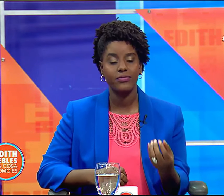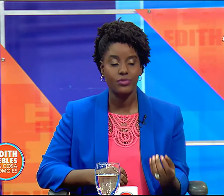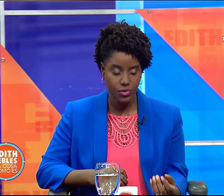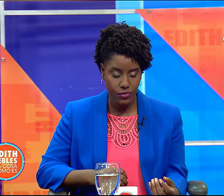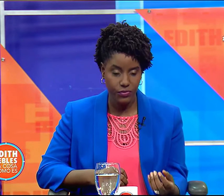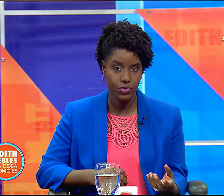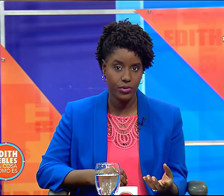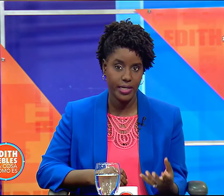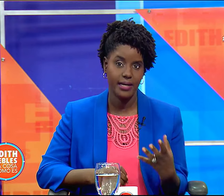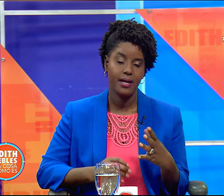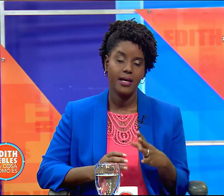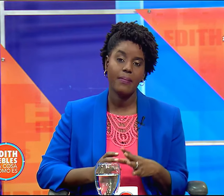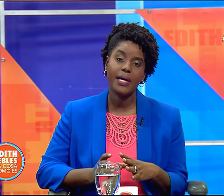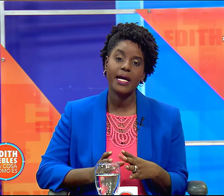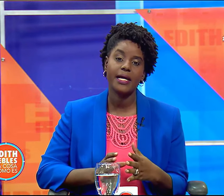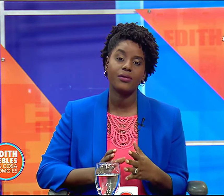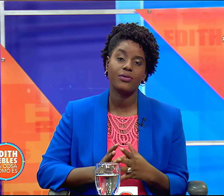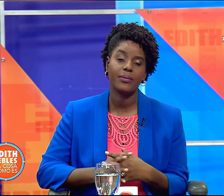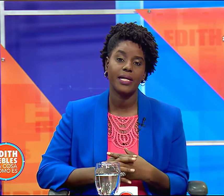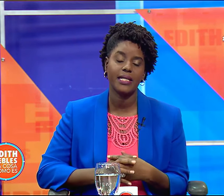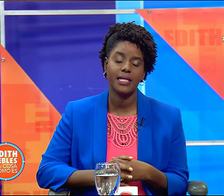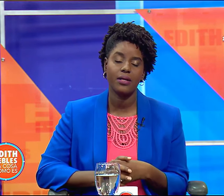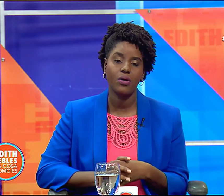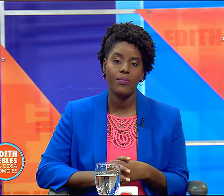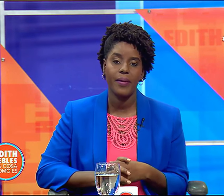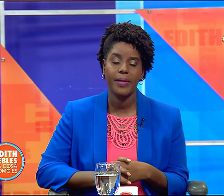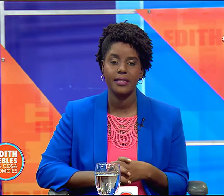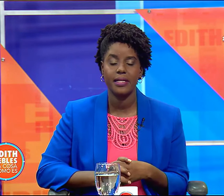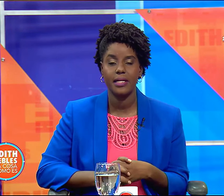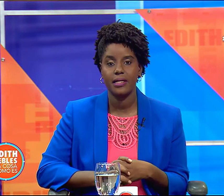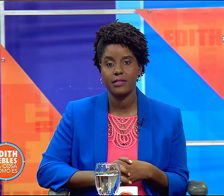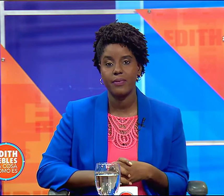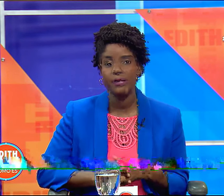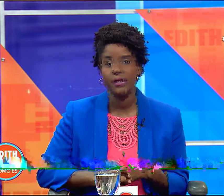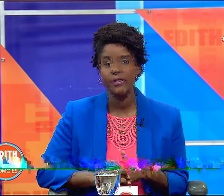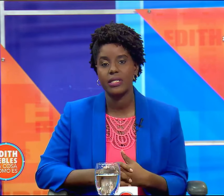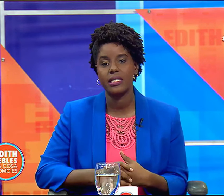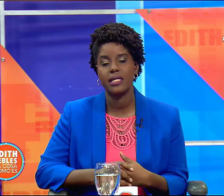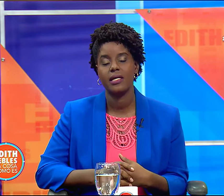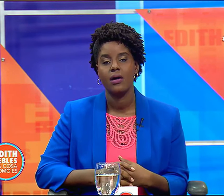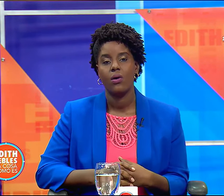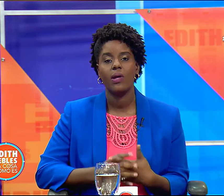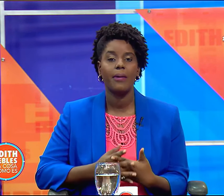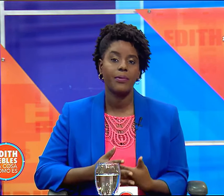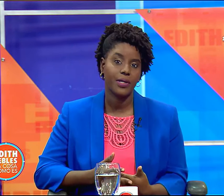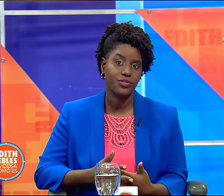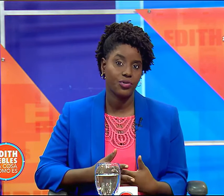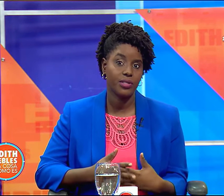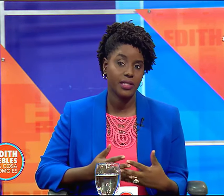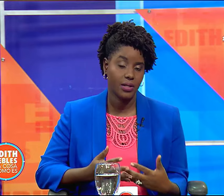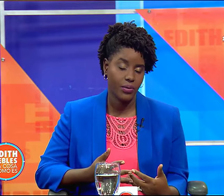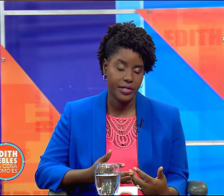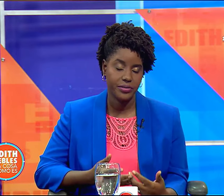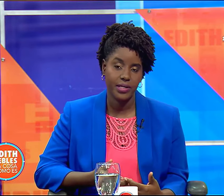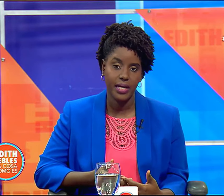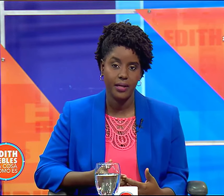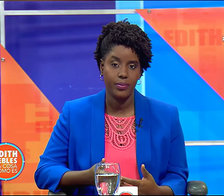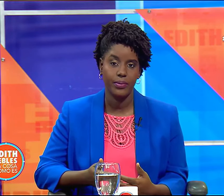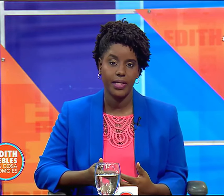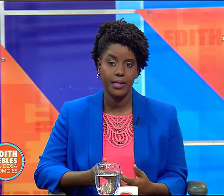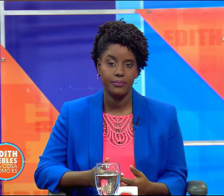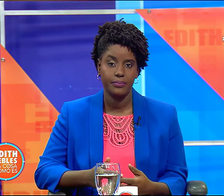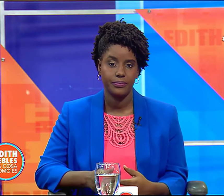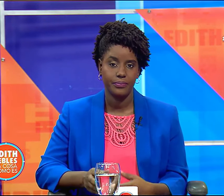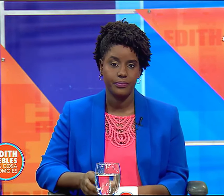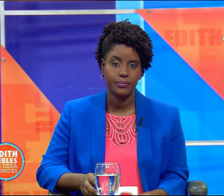pretende fusionar, que para ello deberá tener obviamente el respaldo, como les dije, o la aprobación del Congreso de la